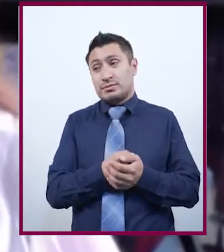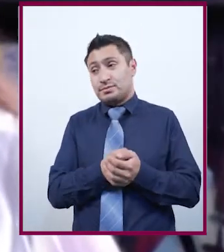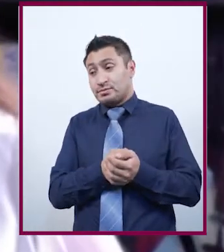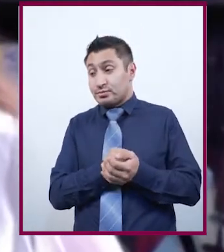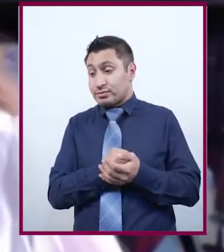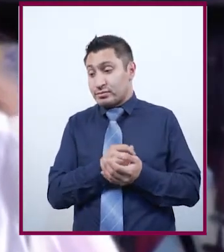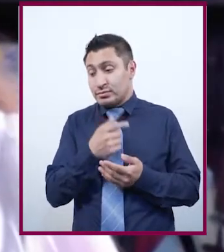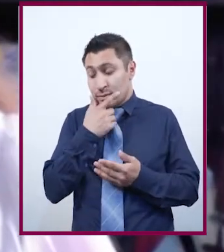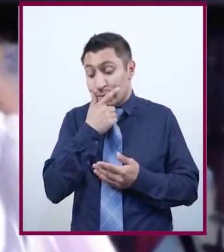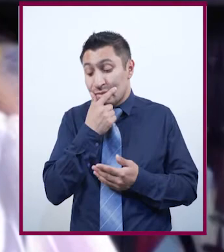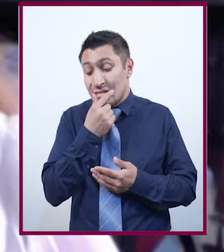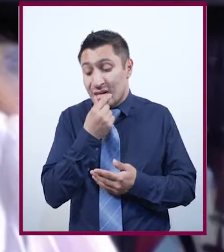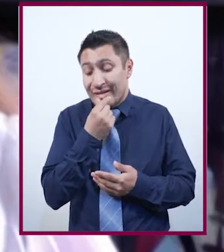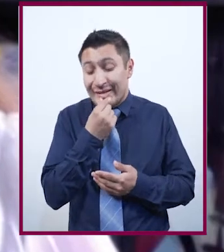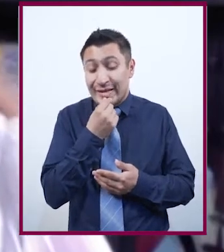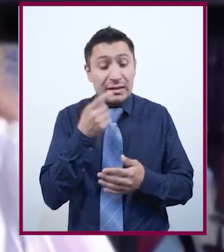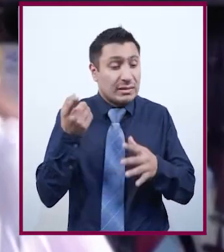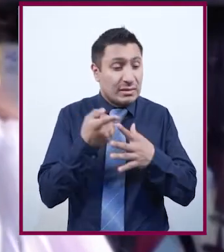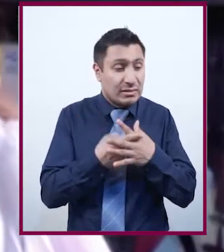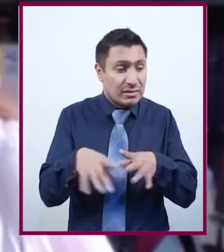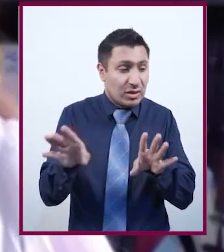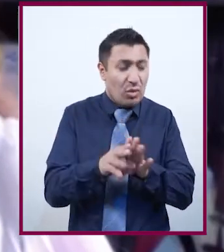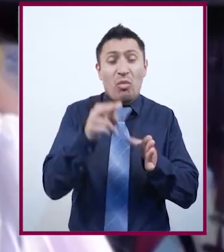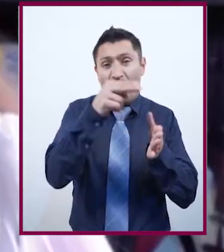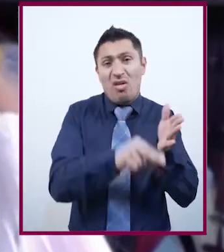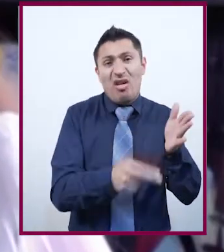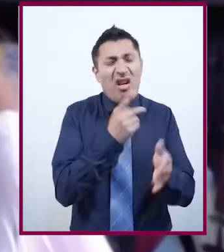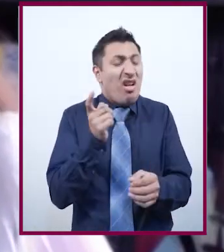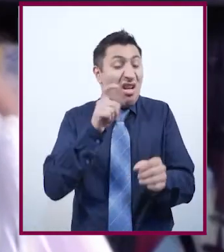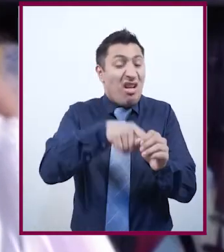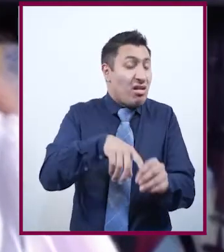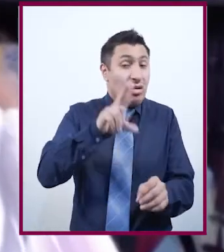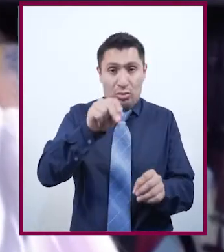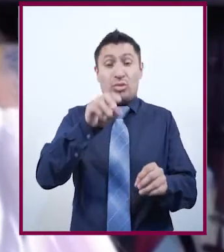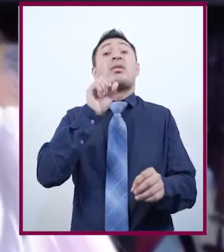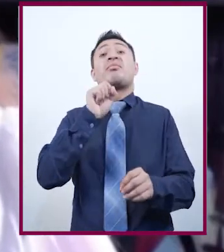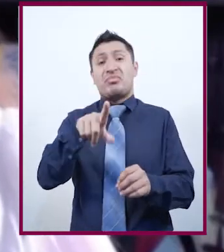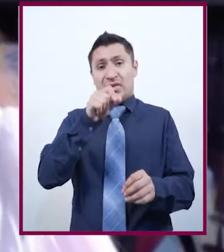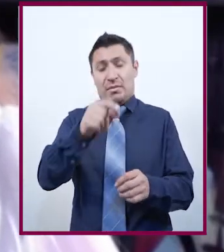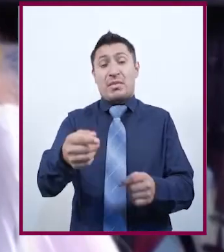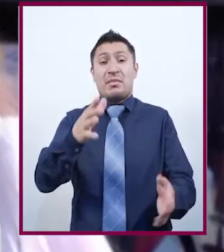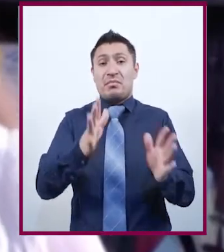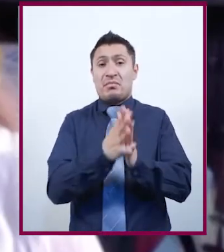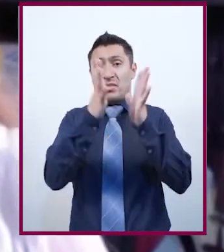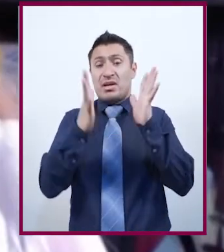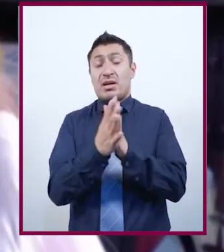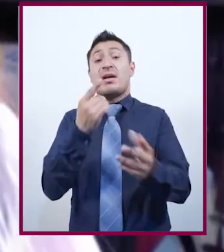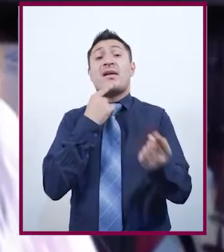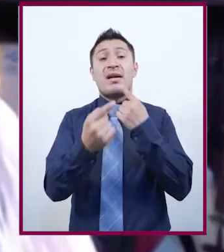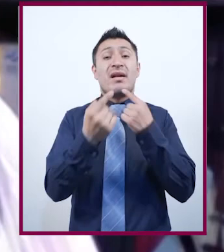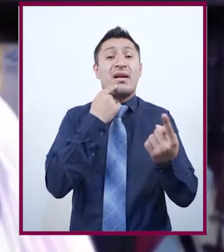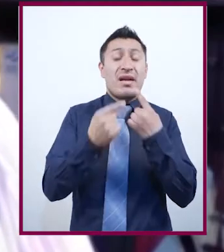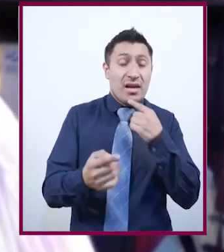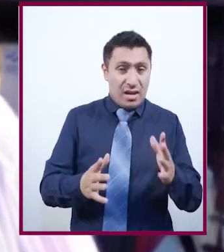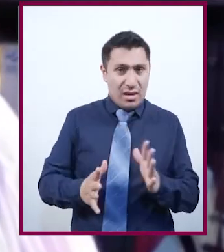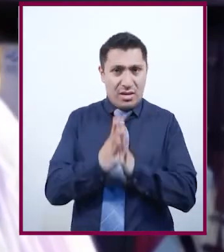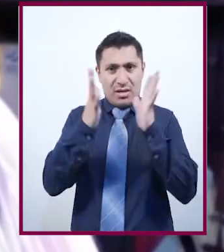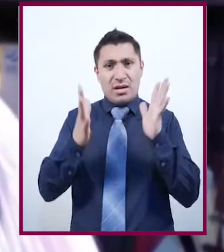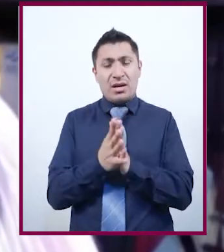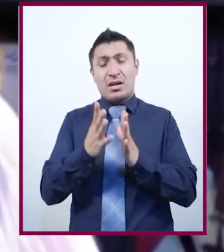entrar a la firma, sino que también participó en las discusiones, ¿no? Participó en cumbres,